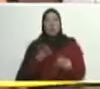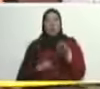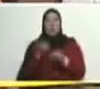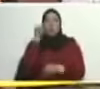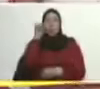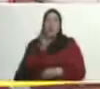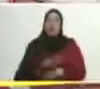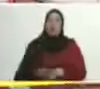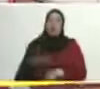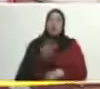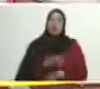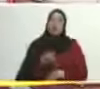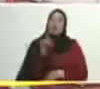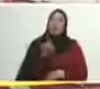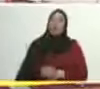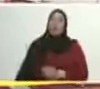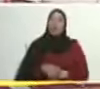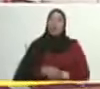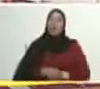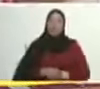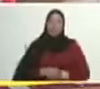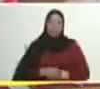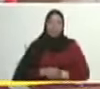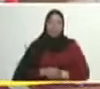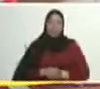pueblo de Venezuela. Muchas gracias.